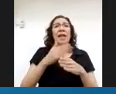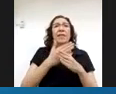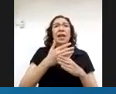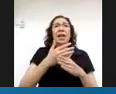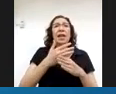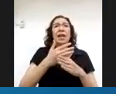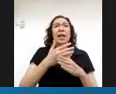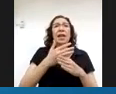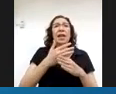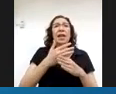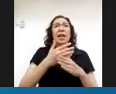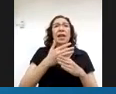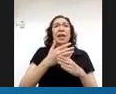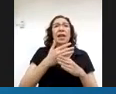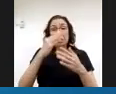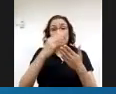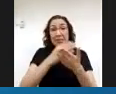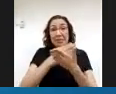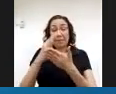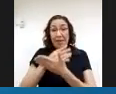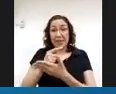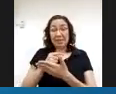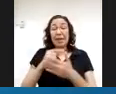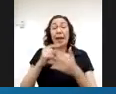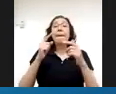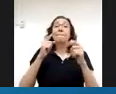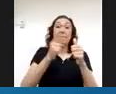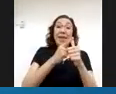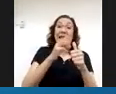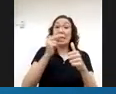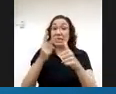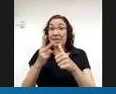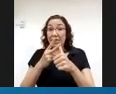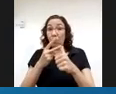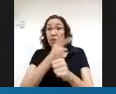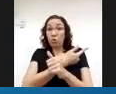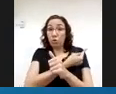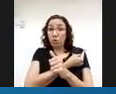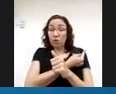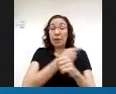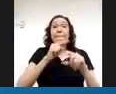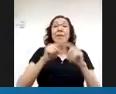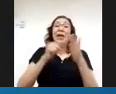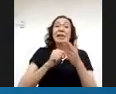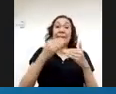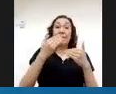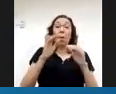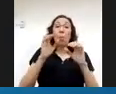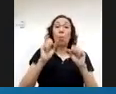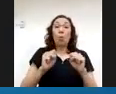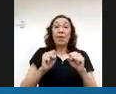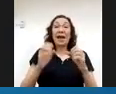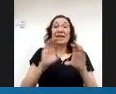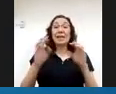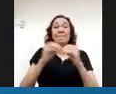4 semanas entre la primera y la segunda dosis, pero ese periodo se podría alargar